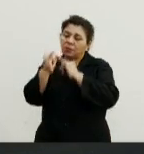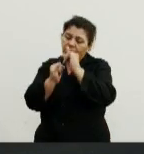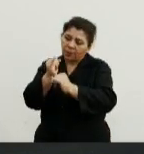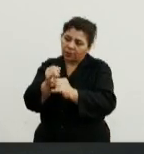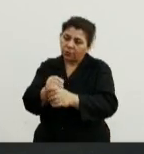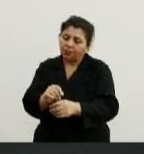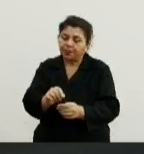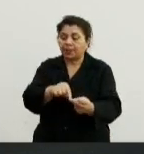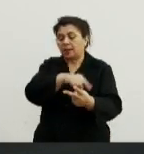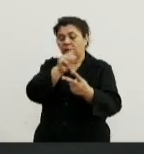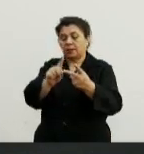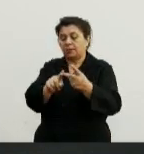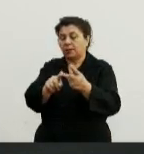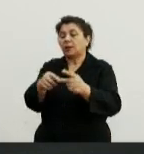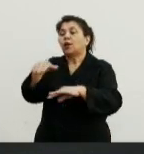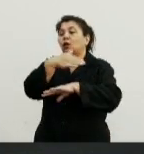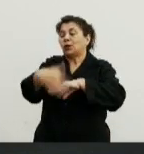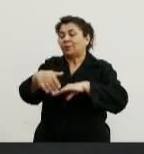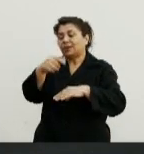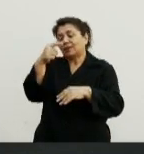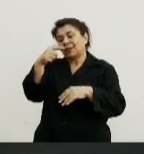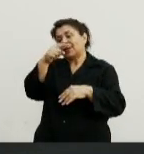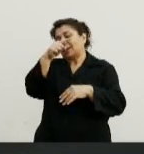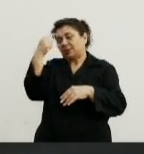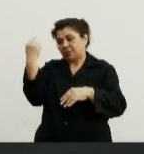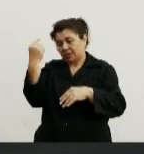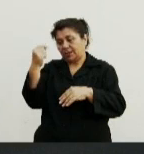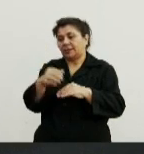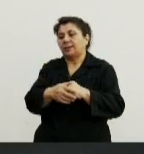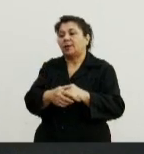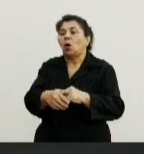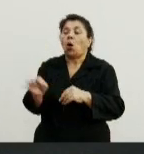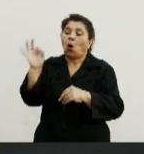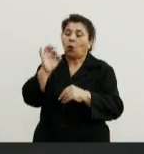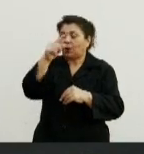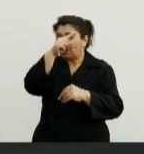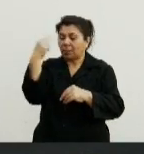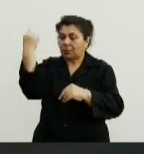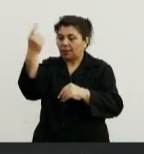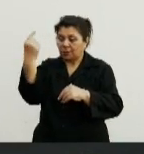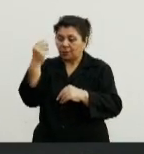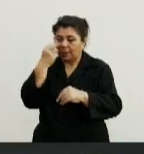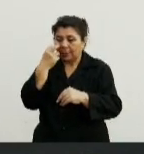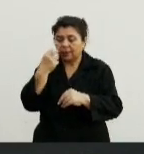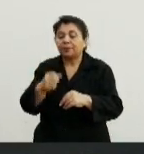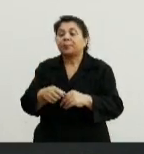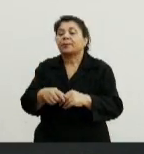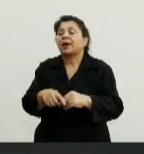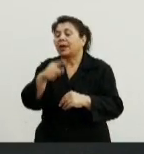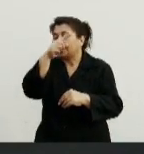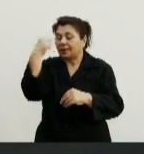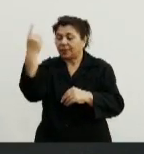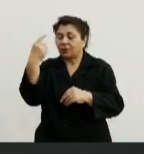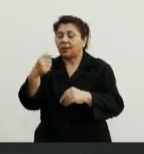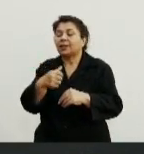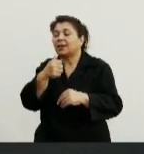límites nacionales el único que tenemos o internacionales lo único que tenemos es el paso internacional de agua net de agua